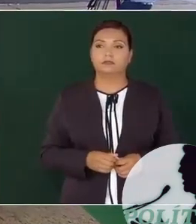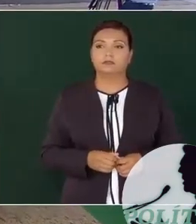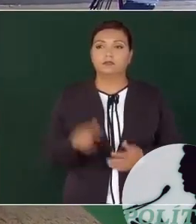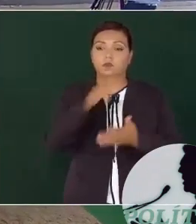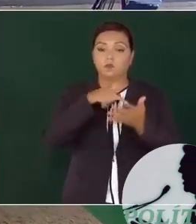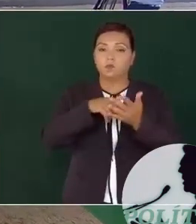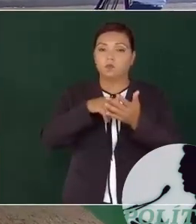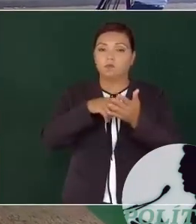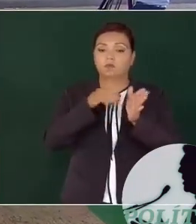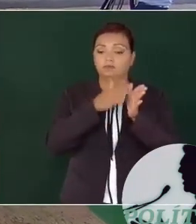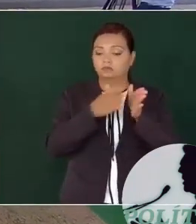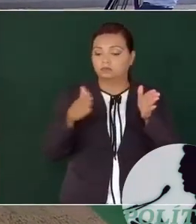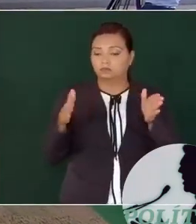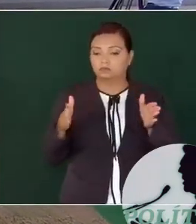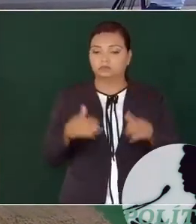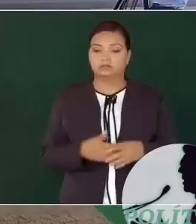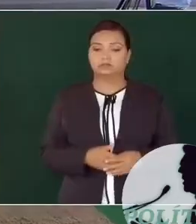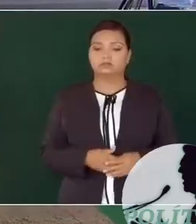este era el tramo,